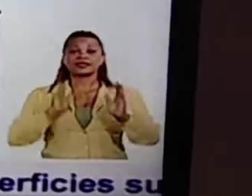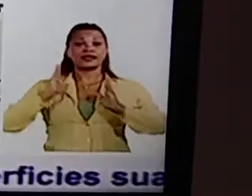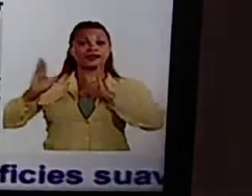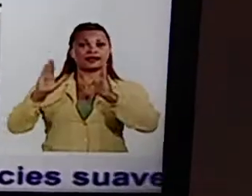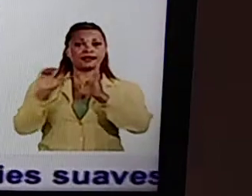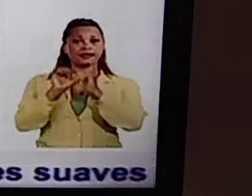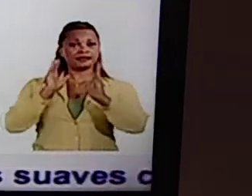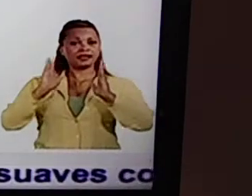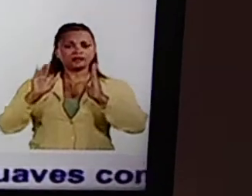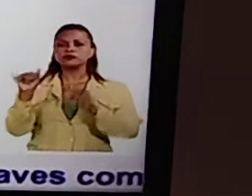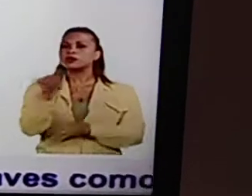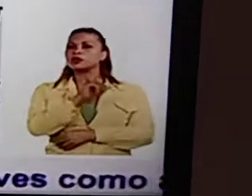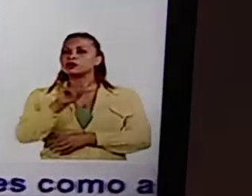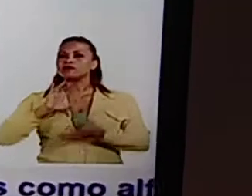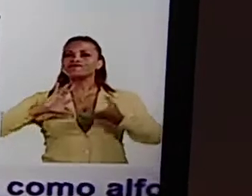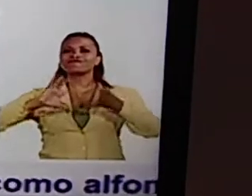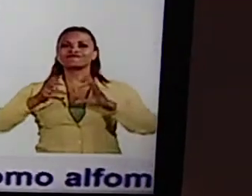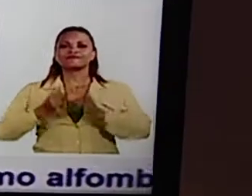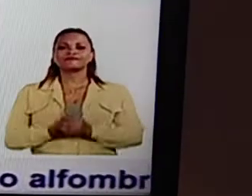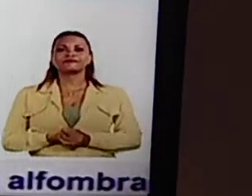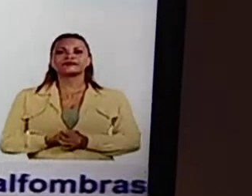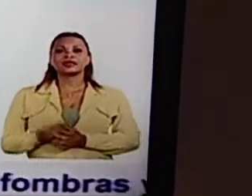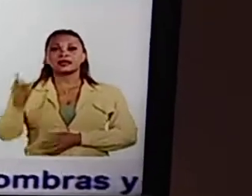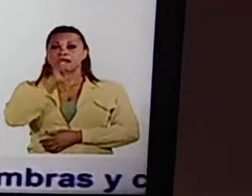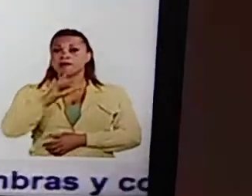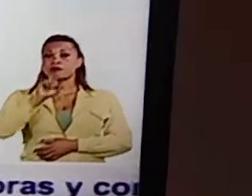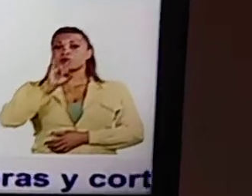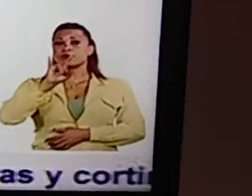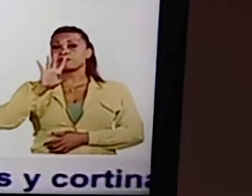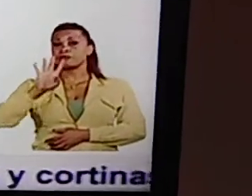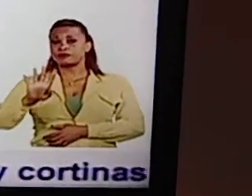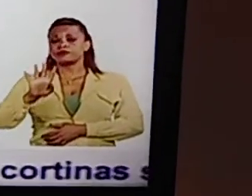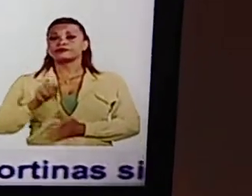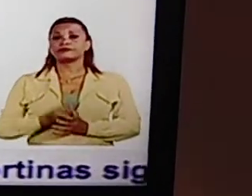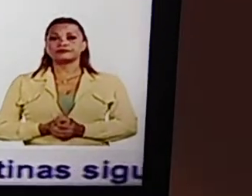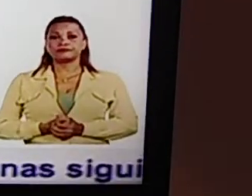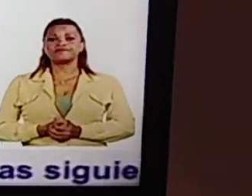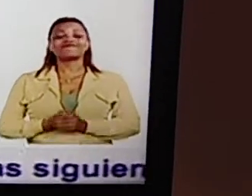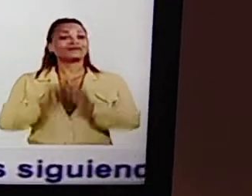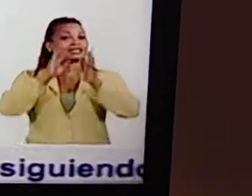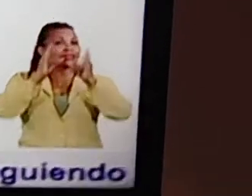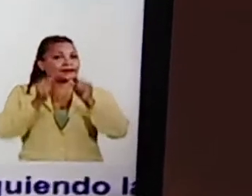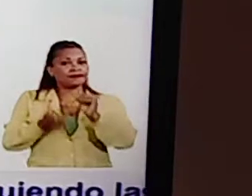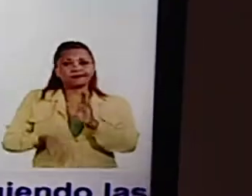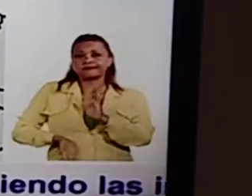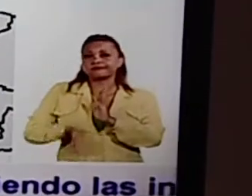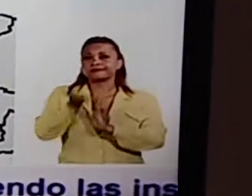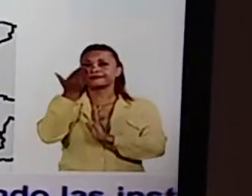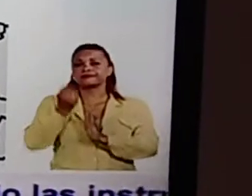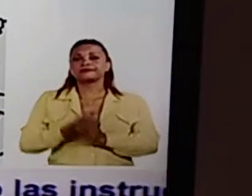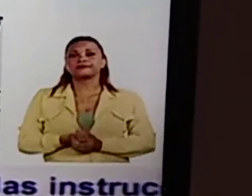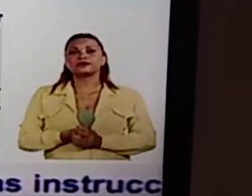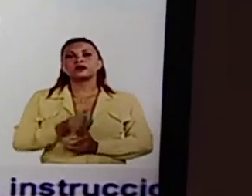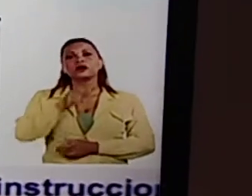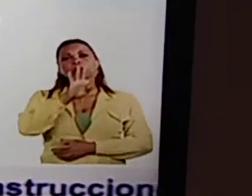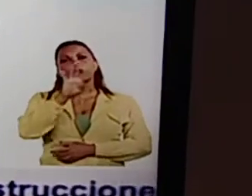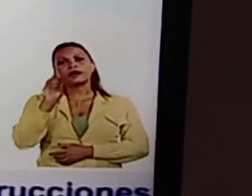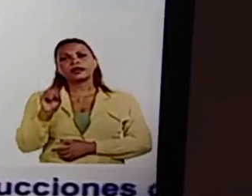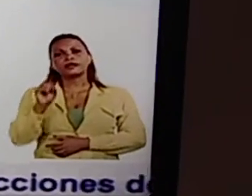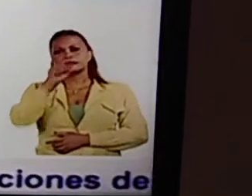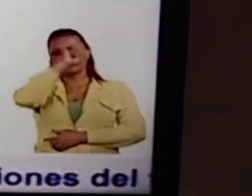también complejo. Camagüey, con 94 casos, una cifra muy elevada. 40 en Santi